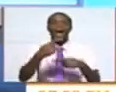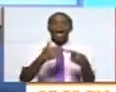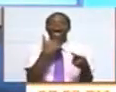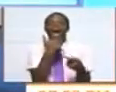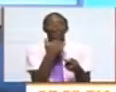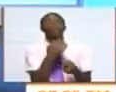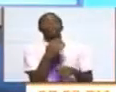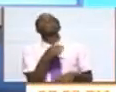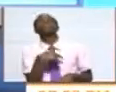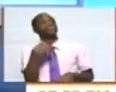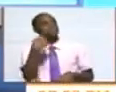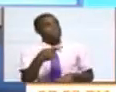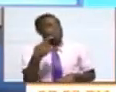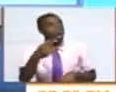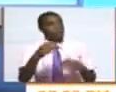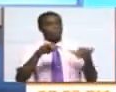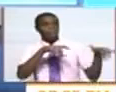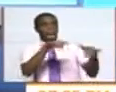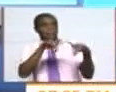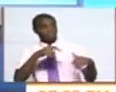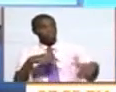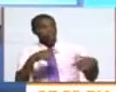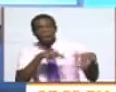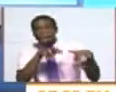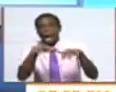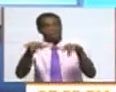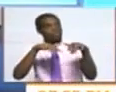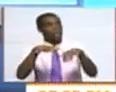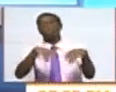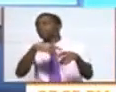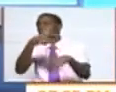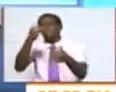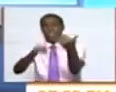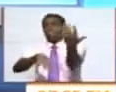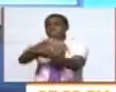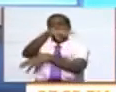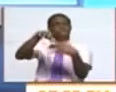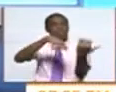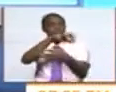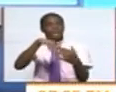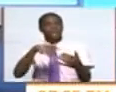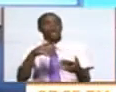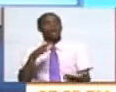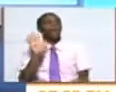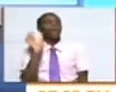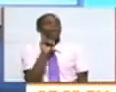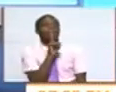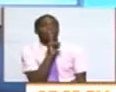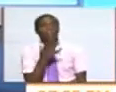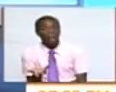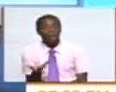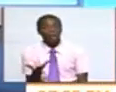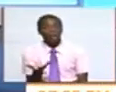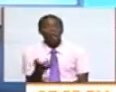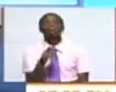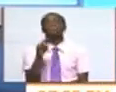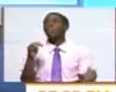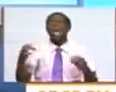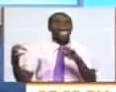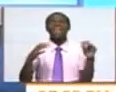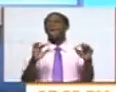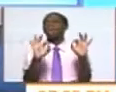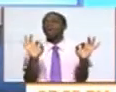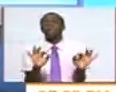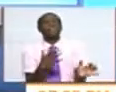marchas y protestas que terminan siempre en violencia. Usted tiene que tener un parte de guerra donde cada